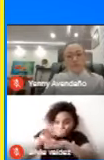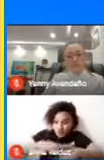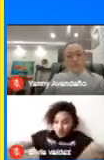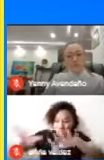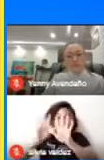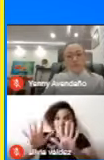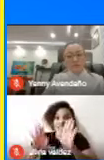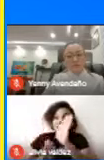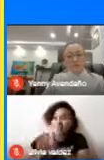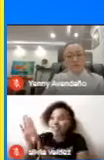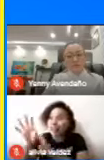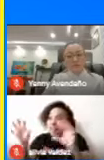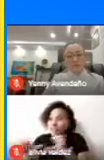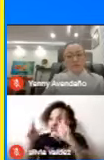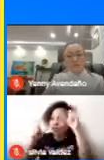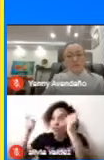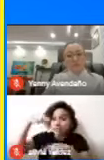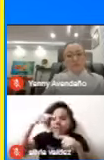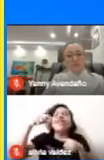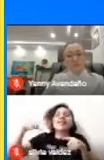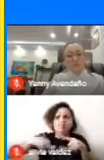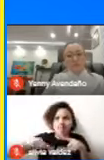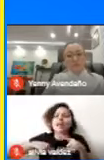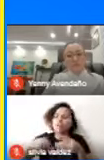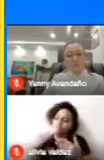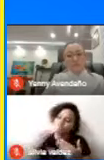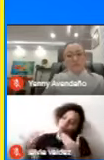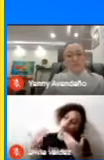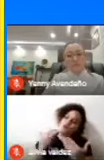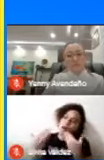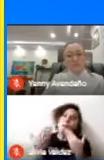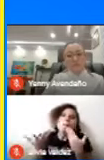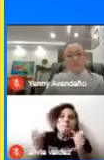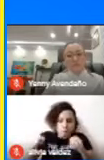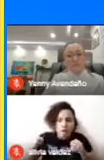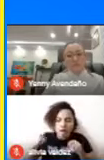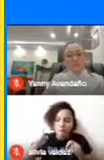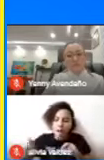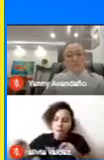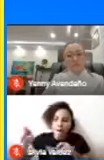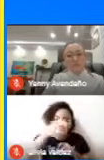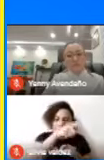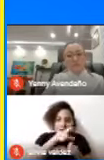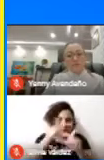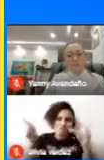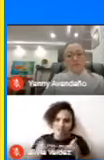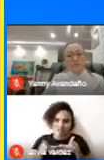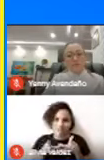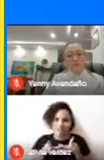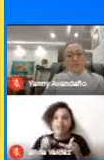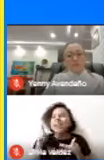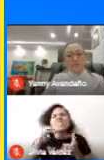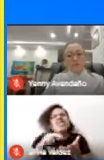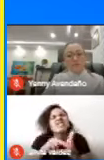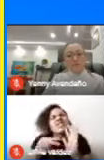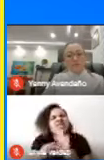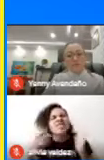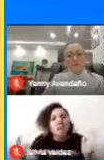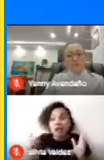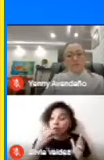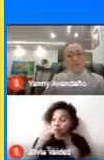que desarrolla actividad turística tengan confianza para moverse en el territorio. Y esto significa que